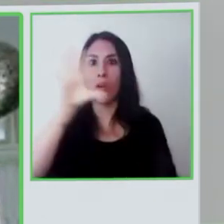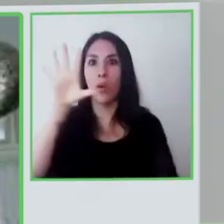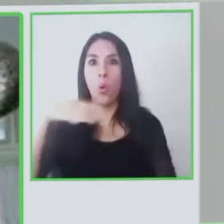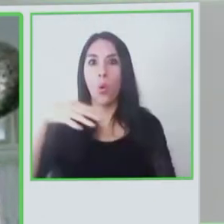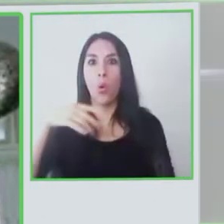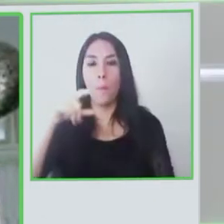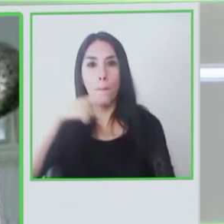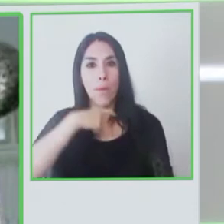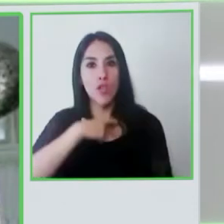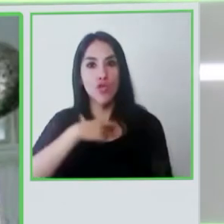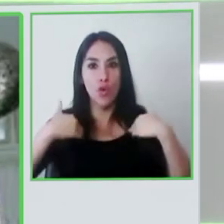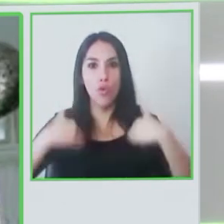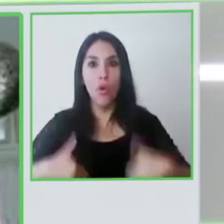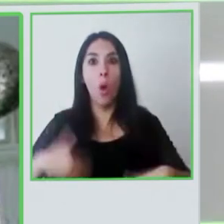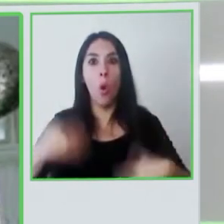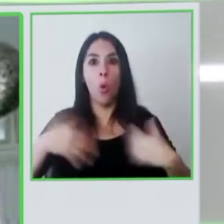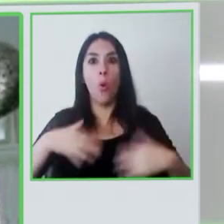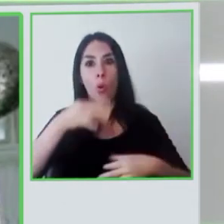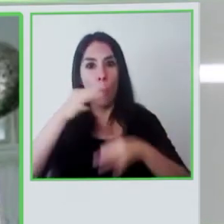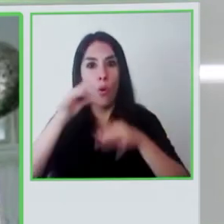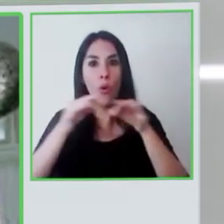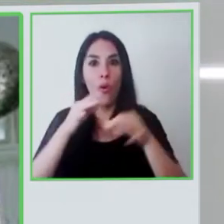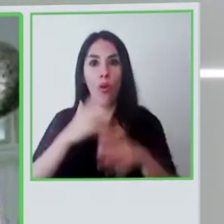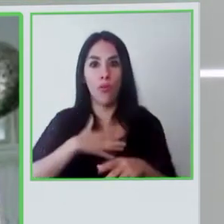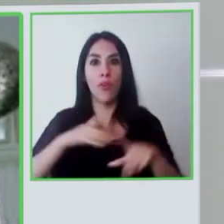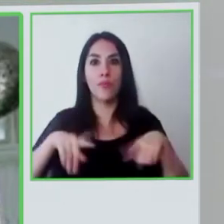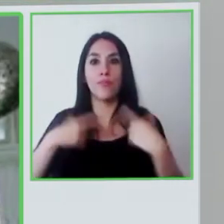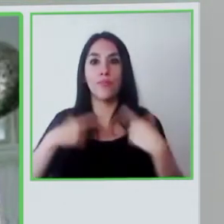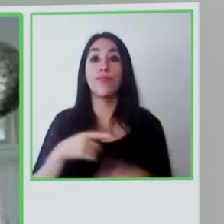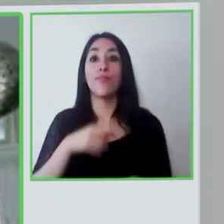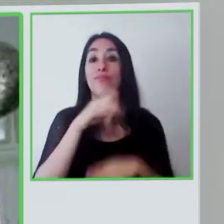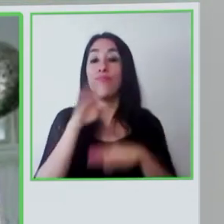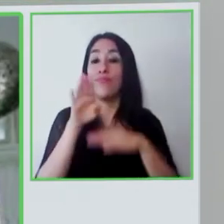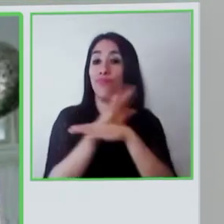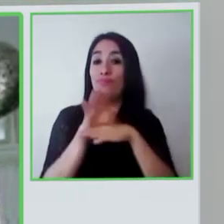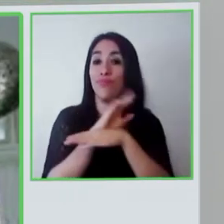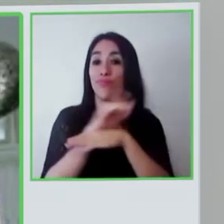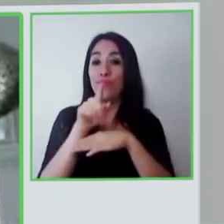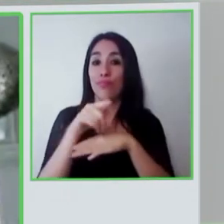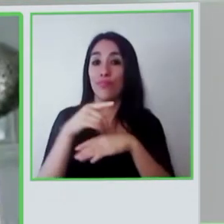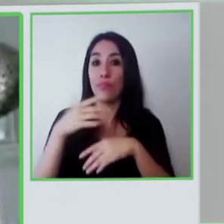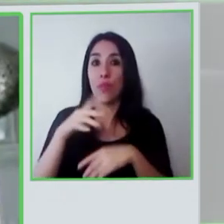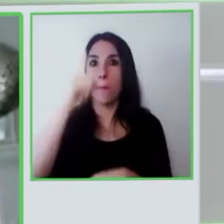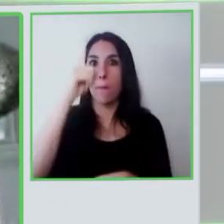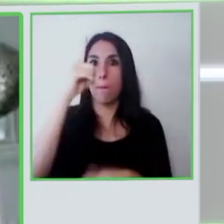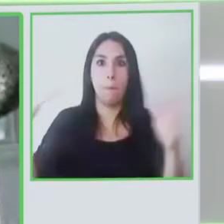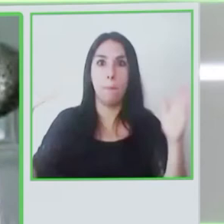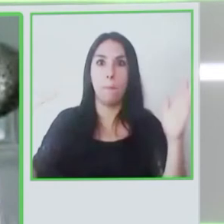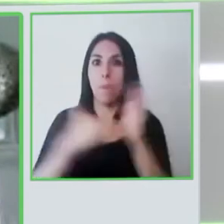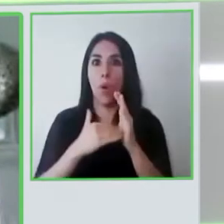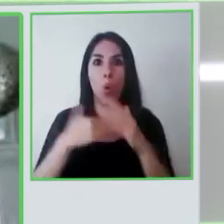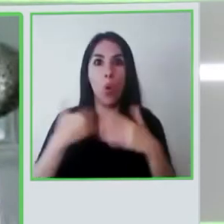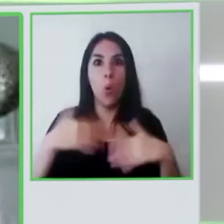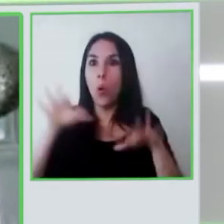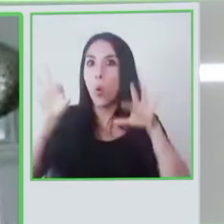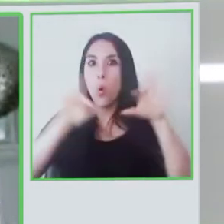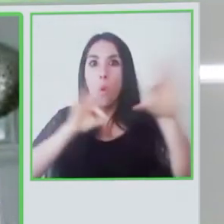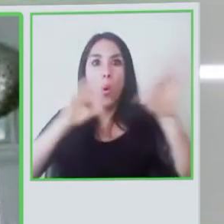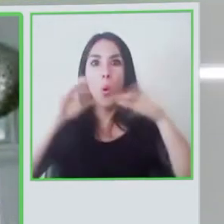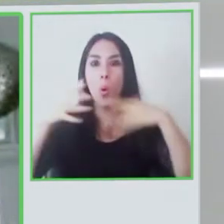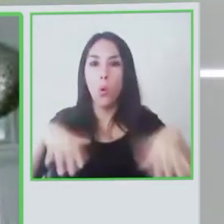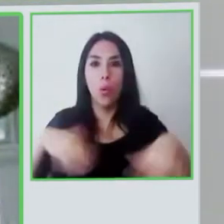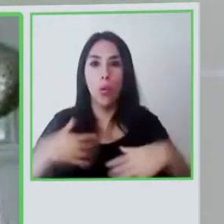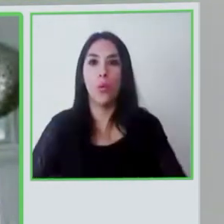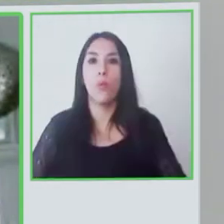mañana la empresa tenía miles de respuestas acerca de este día de esta de esta